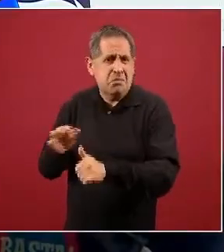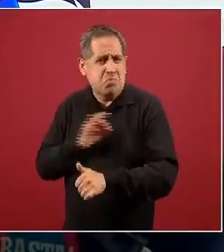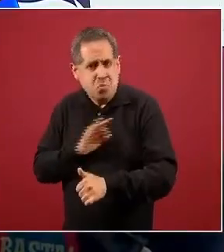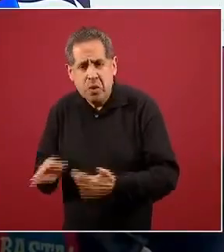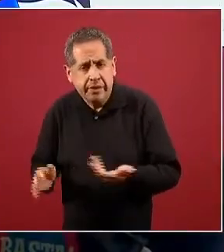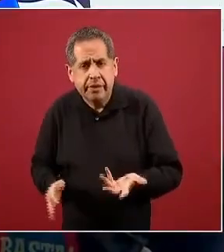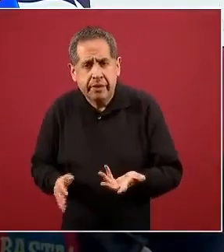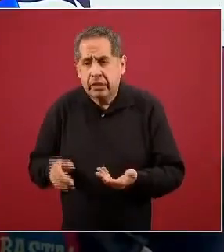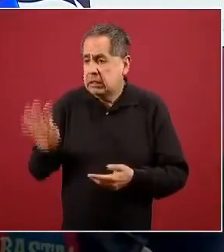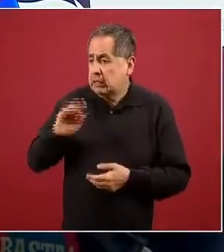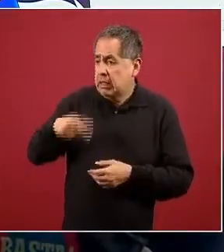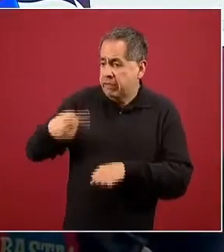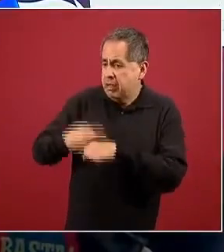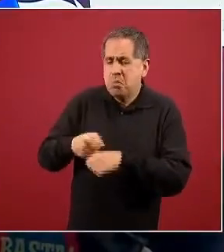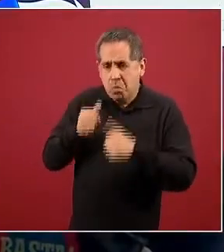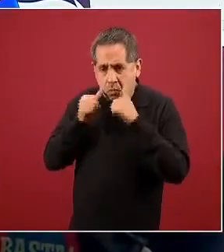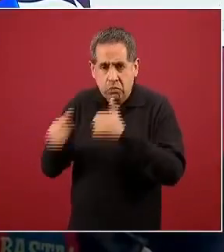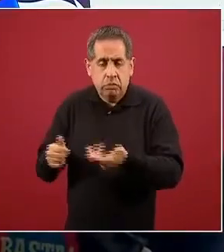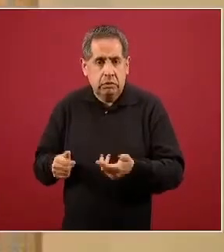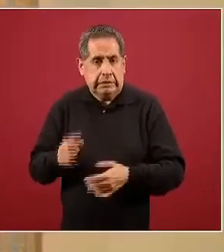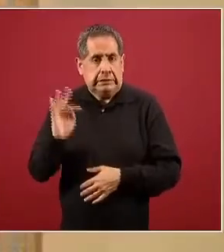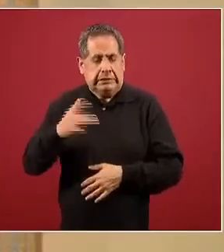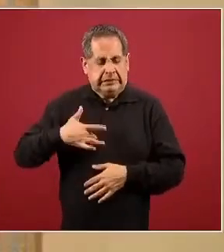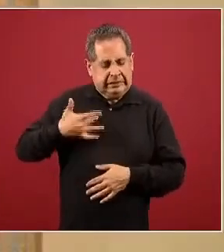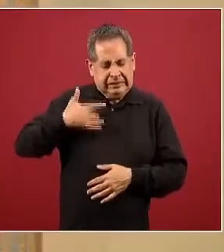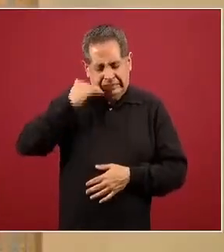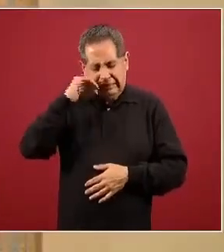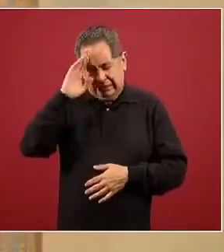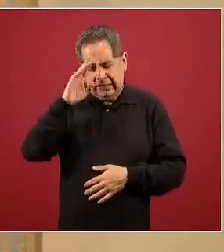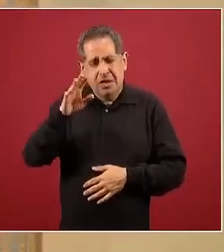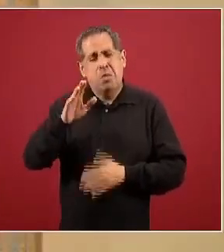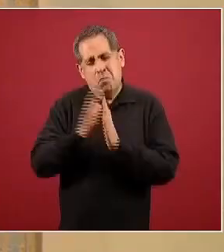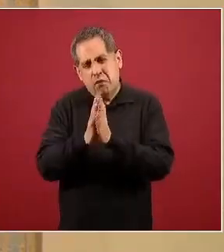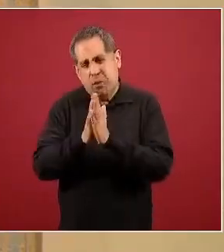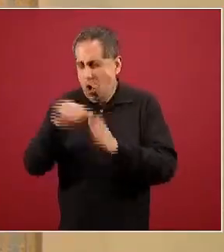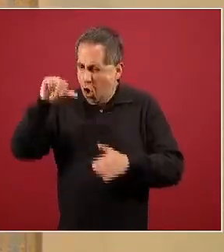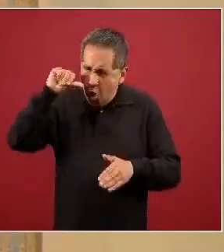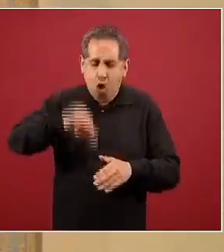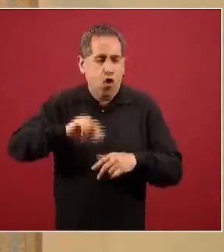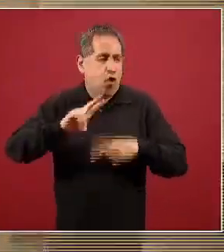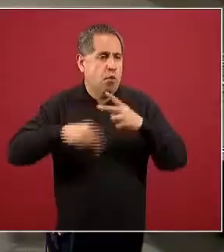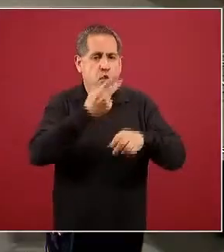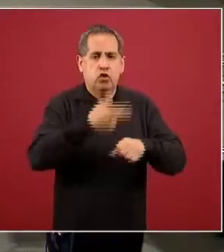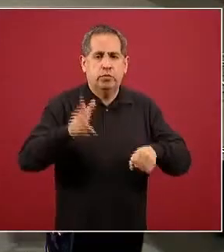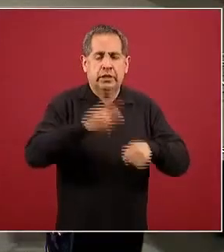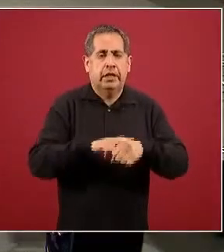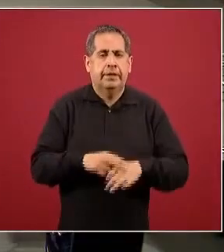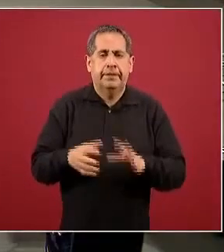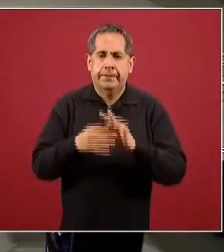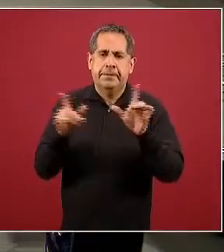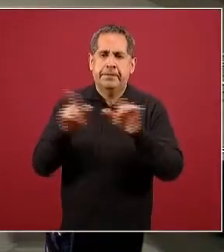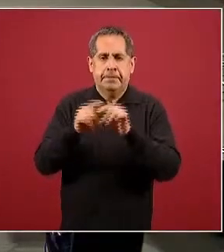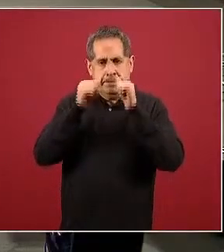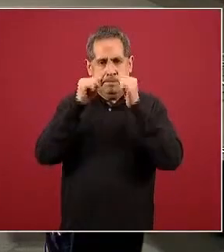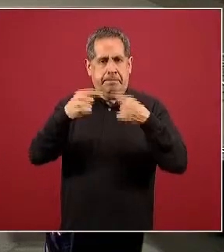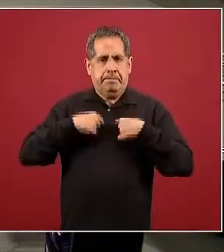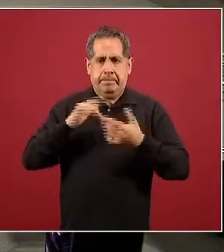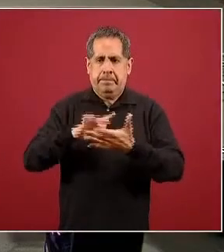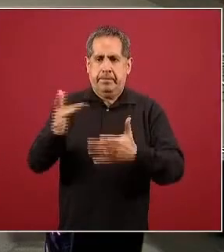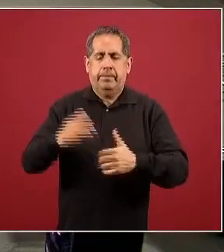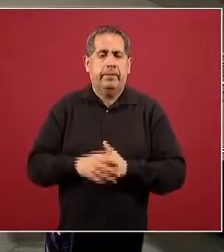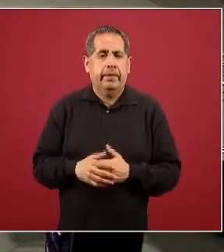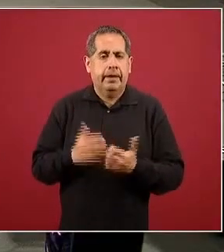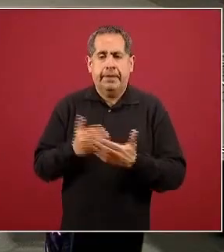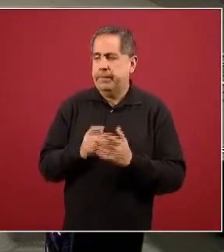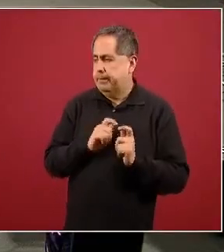atender a las personas que así lo requieren. Si tienen estos signos de alarma, por favor, vayan a un hospital. Muchísimas gracias por su atención